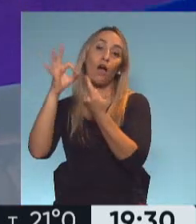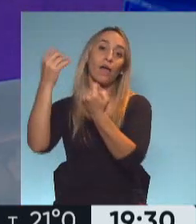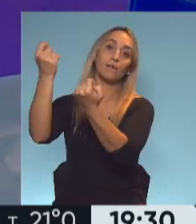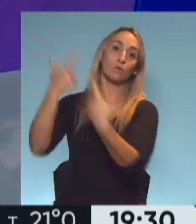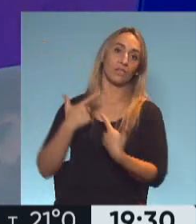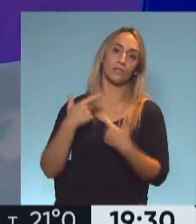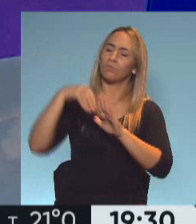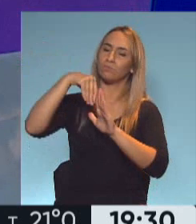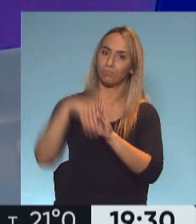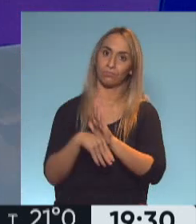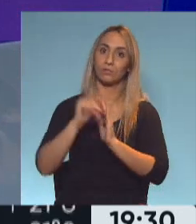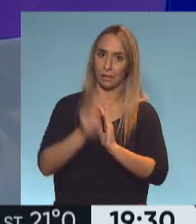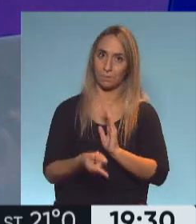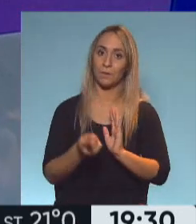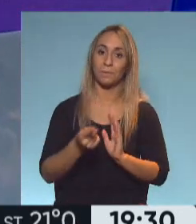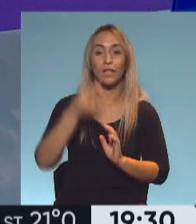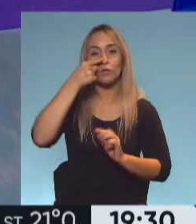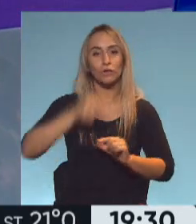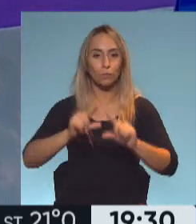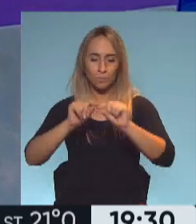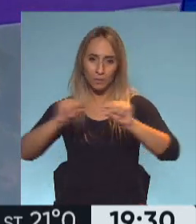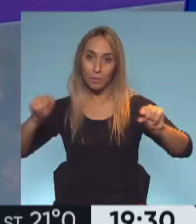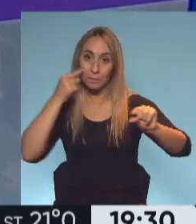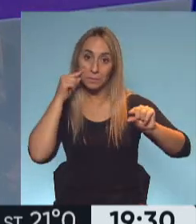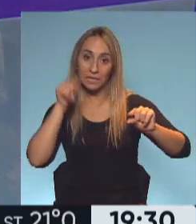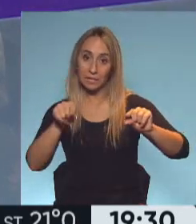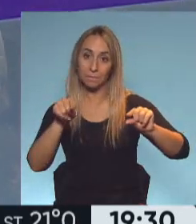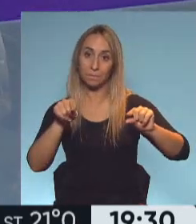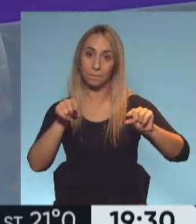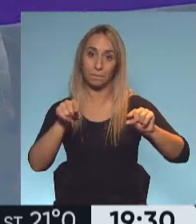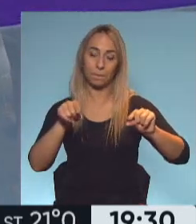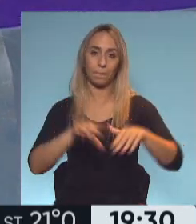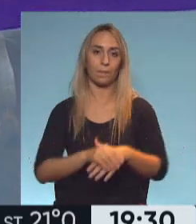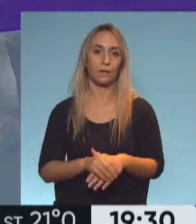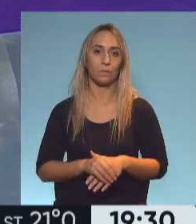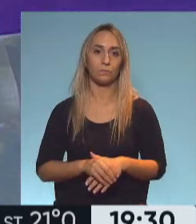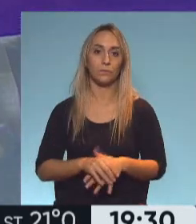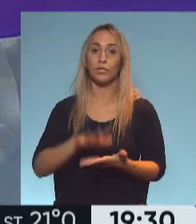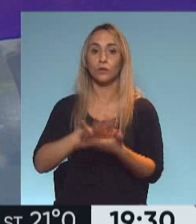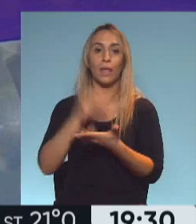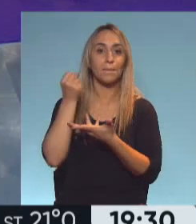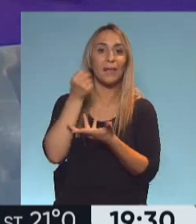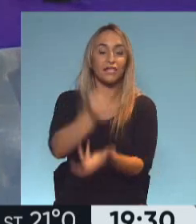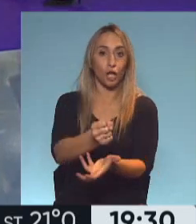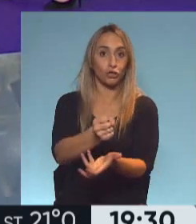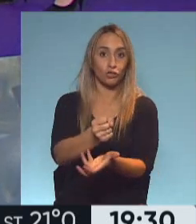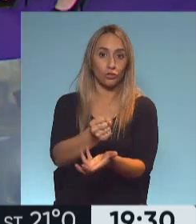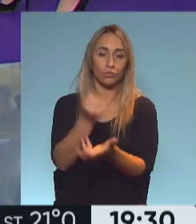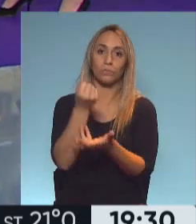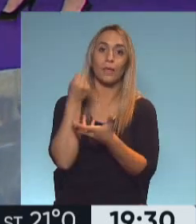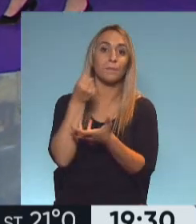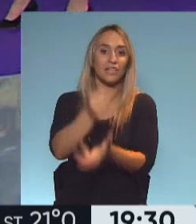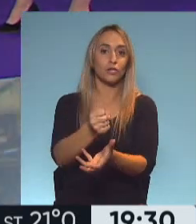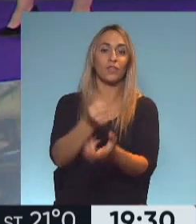las importaciones. Y el último número, fíjate, tiene que ver con lo que vinculado a las inversiones, lo que está relacionado a las